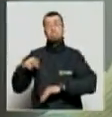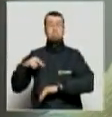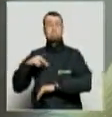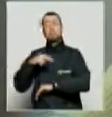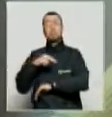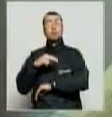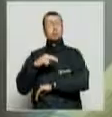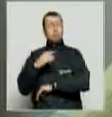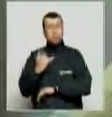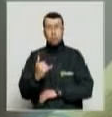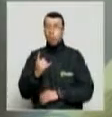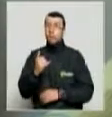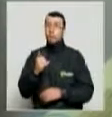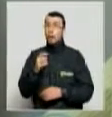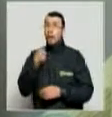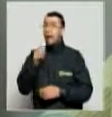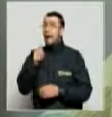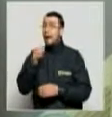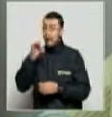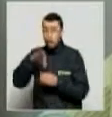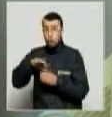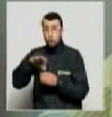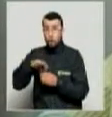y me iba a tomar una agua aromática.